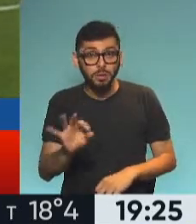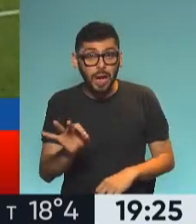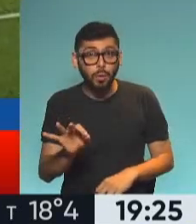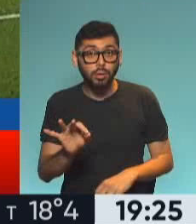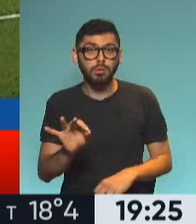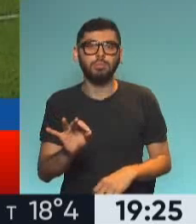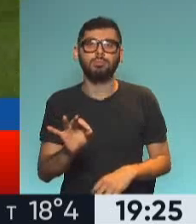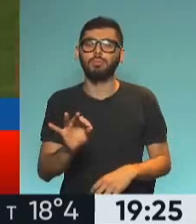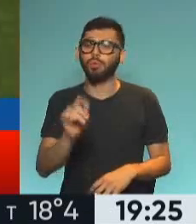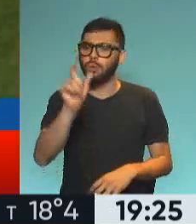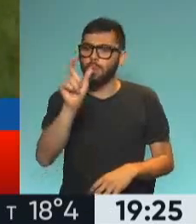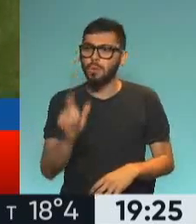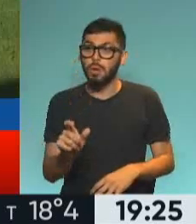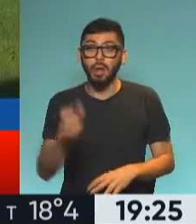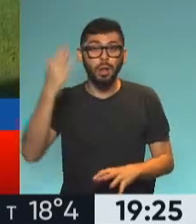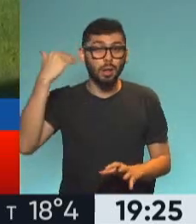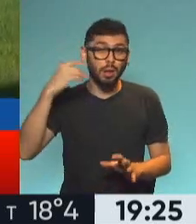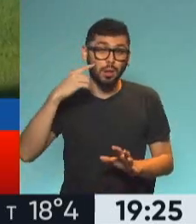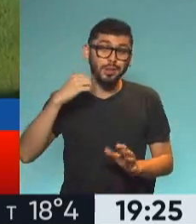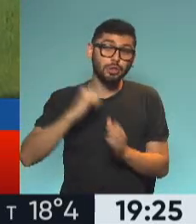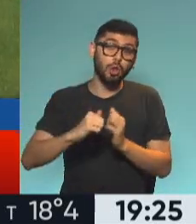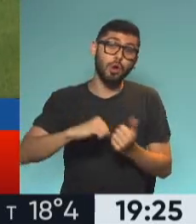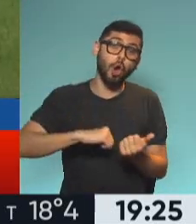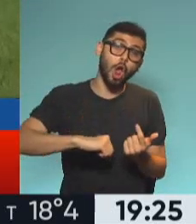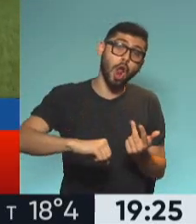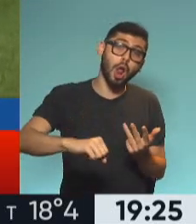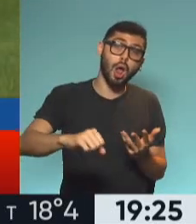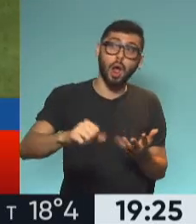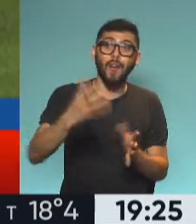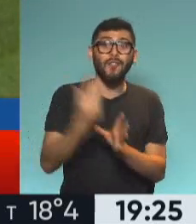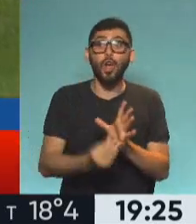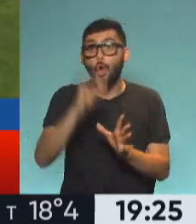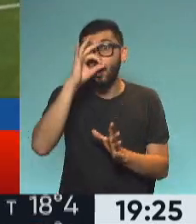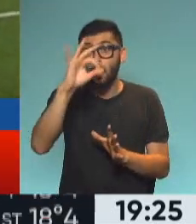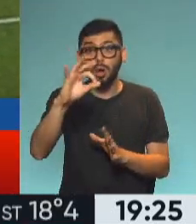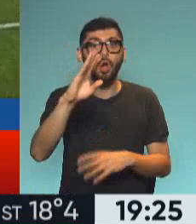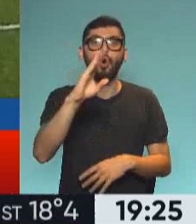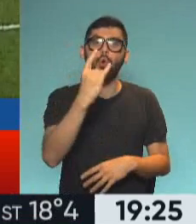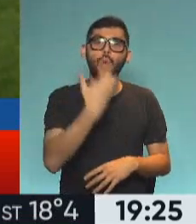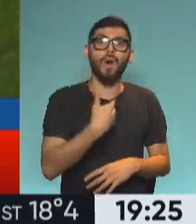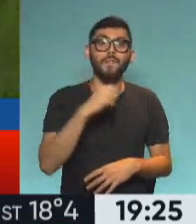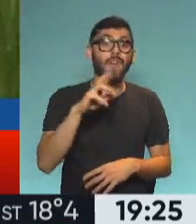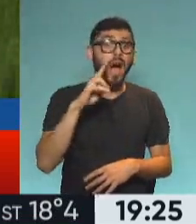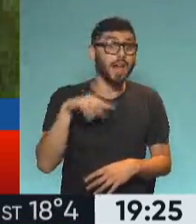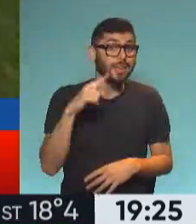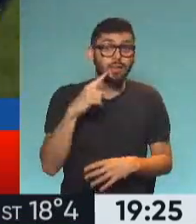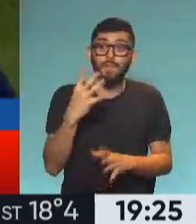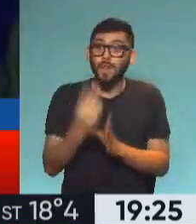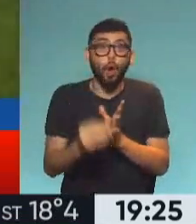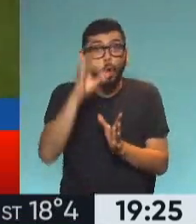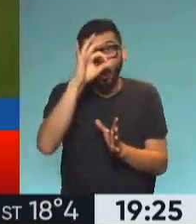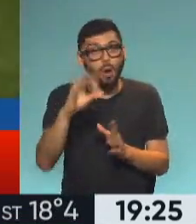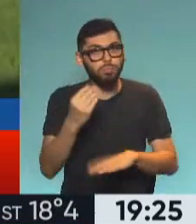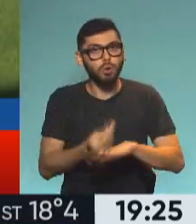Un hombre que no falló nunca. Estamos hablando de Buffarini. Y eso que, bueno,